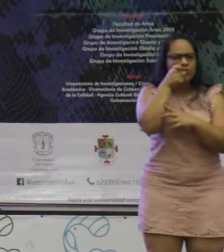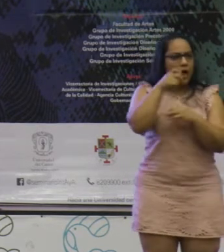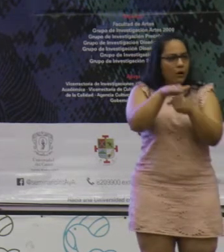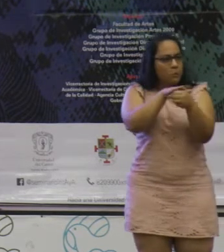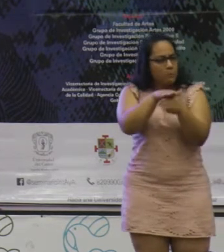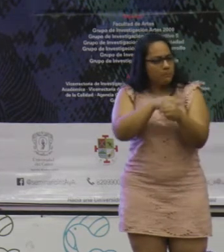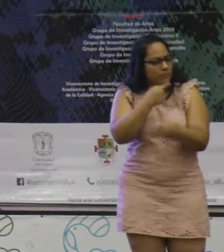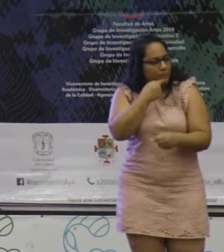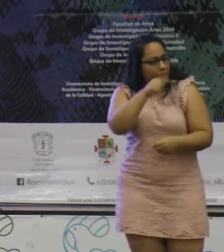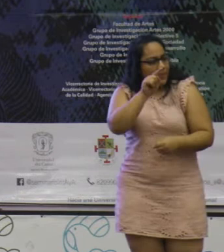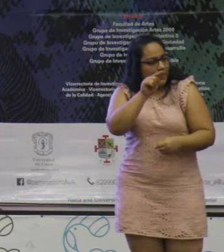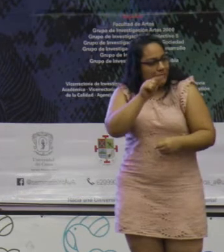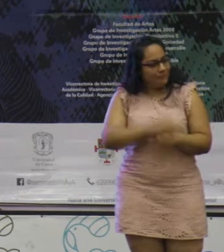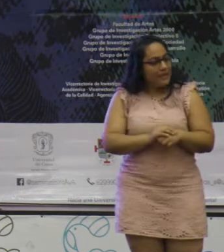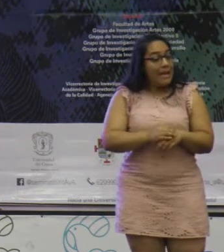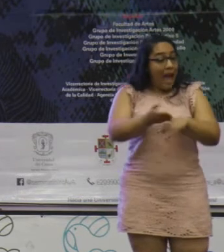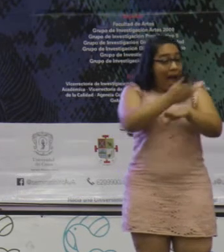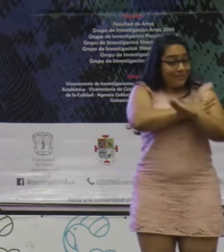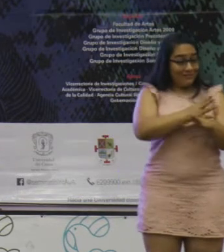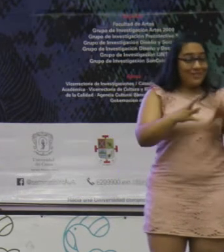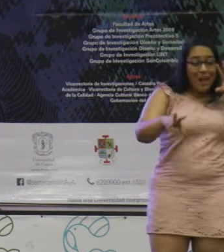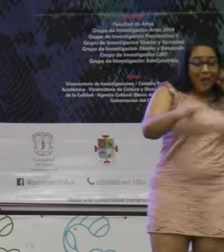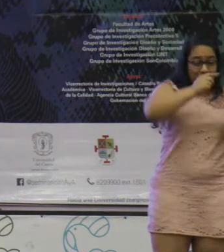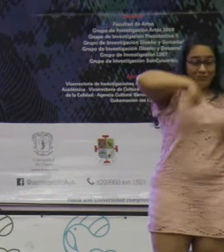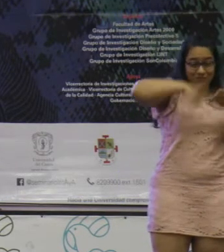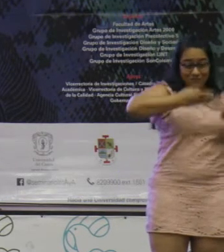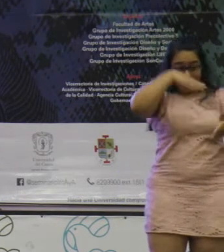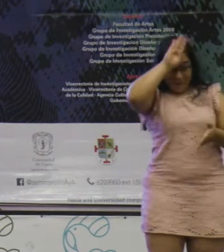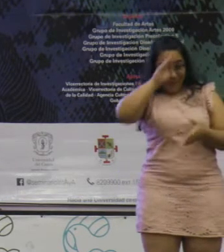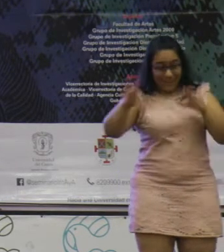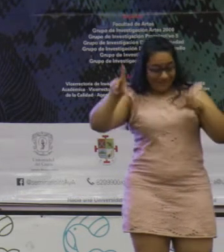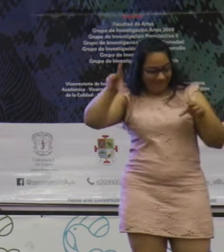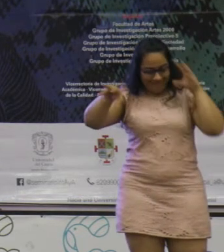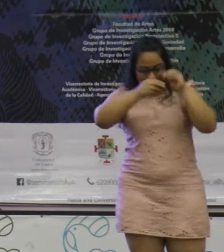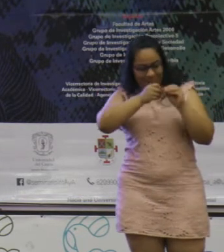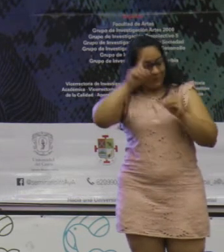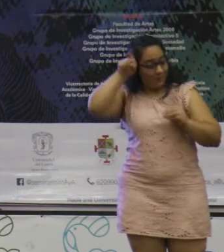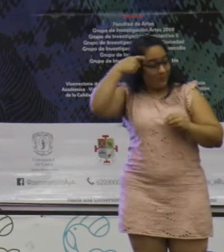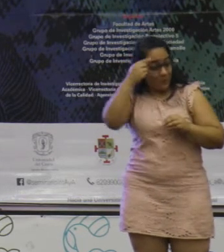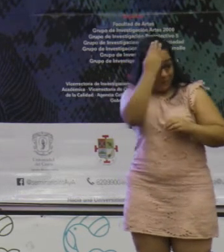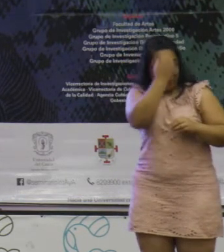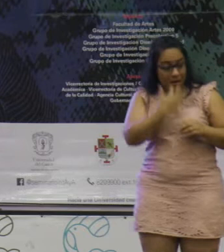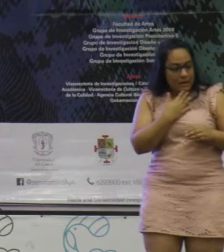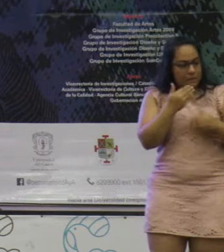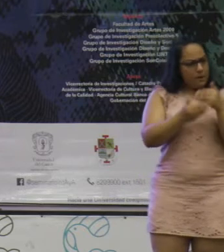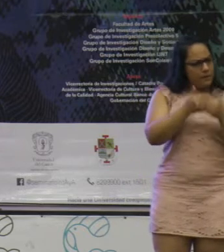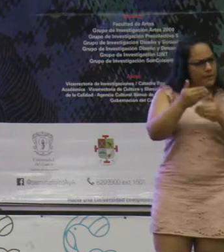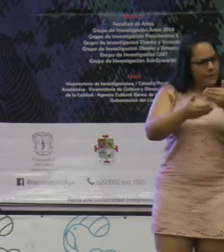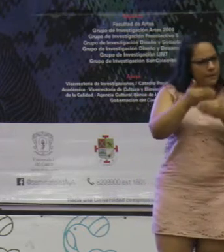que ocurrió, y es que posterior al primer acuerdo de paz, una vez comienza a avanzar el proceso,